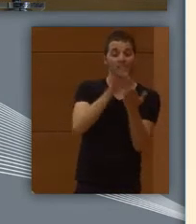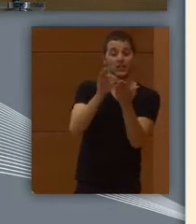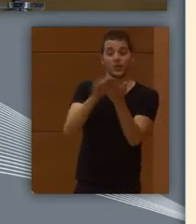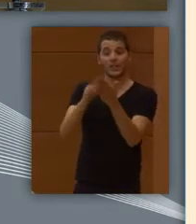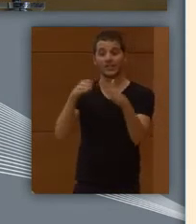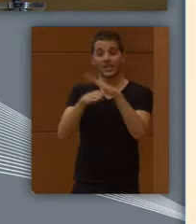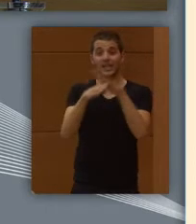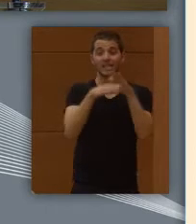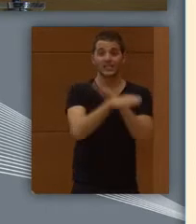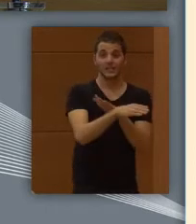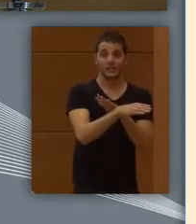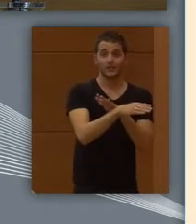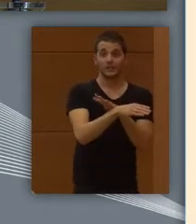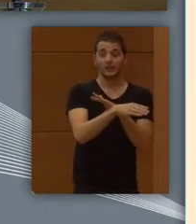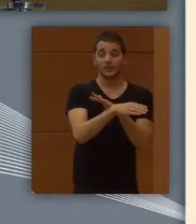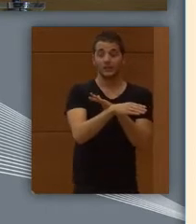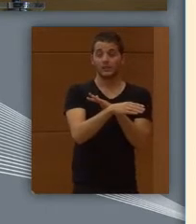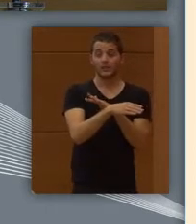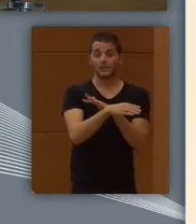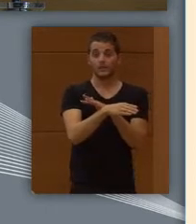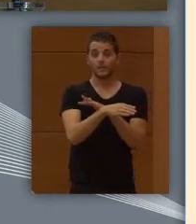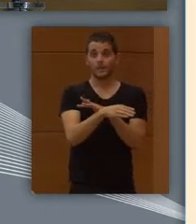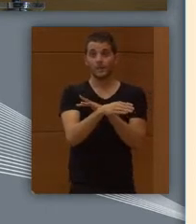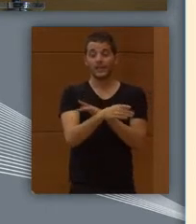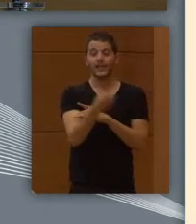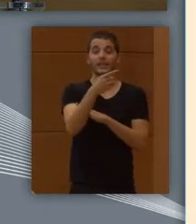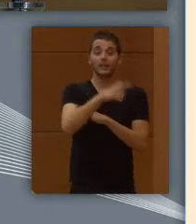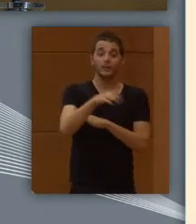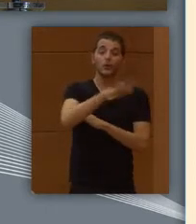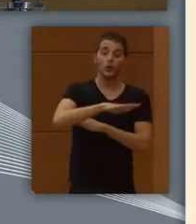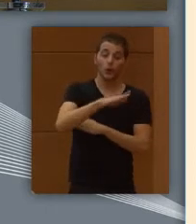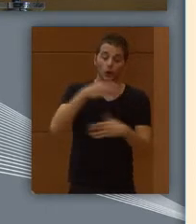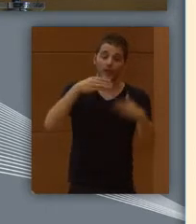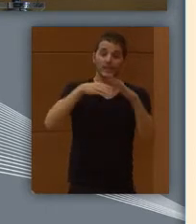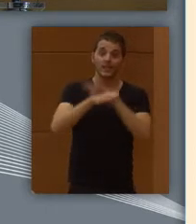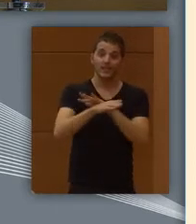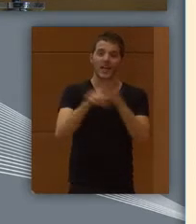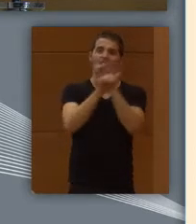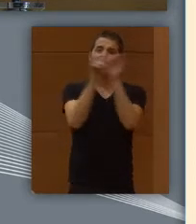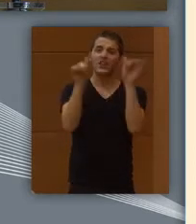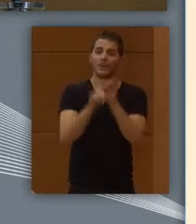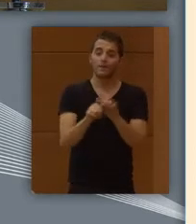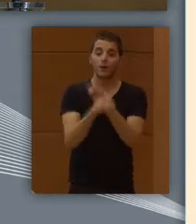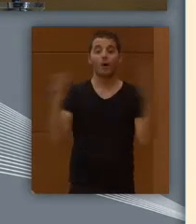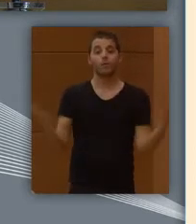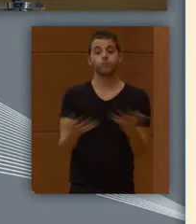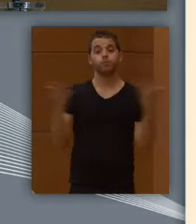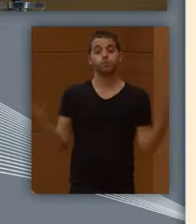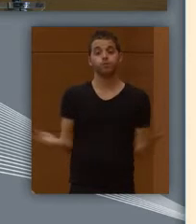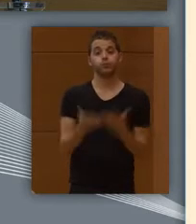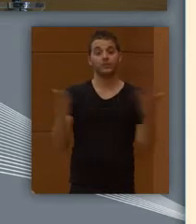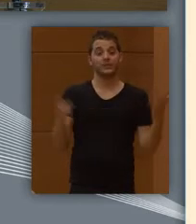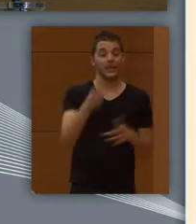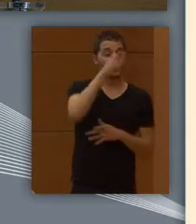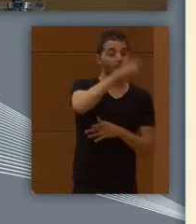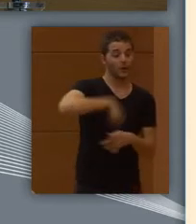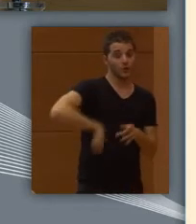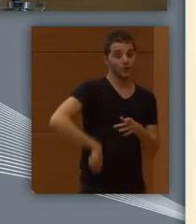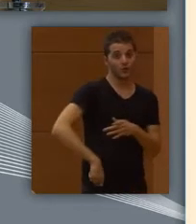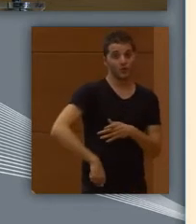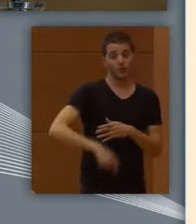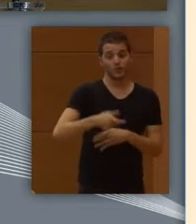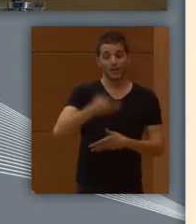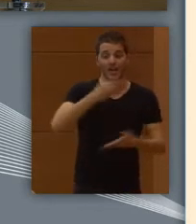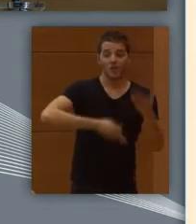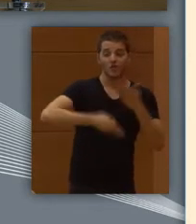ciudades accesibles y lugares accesibles, de manera que se promueva el encuentro entre los profesionales,